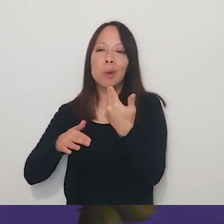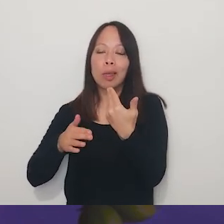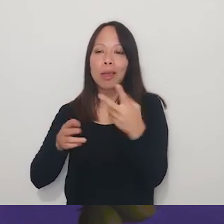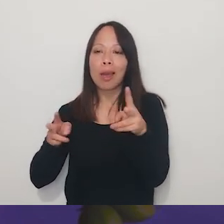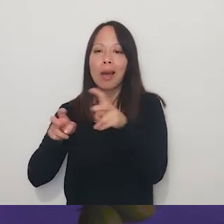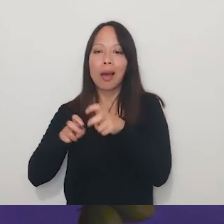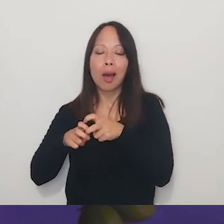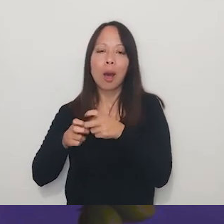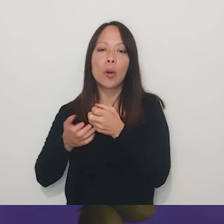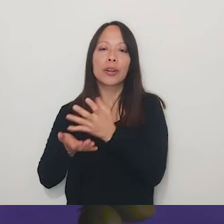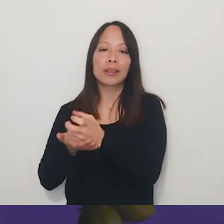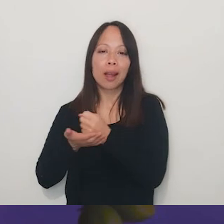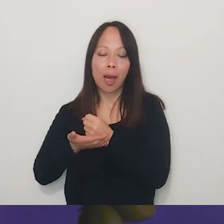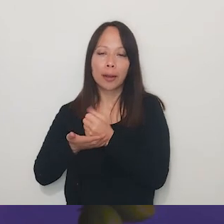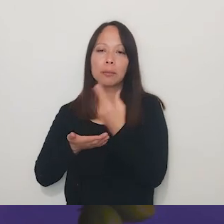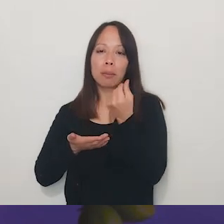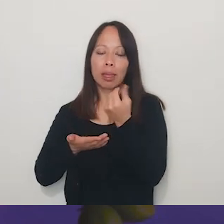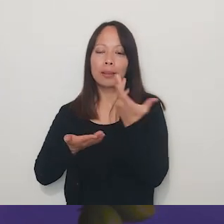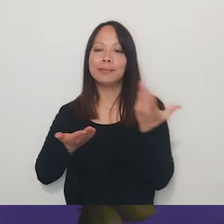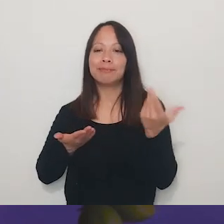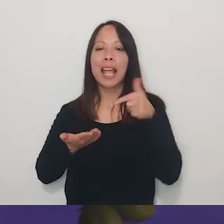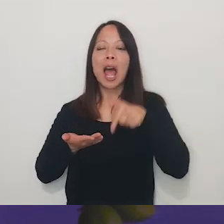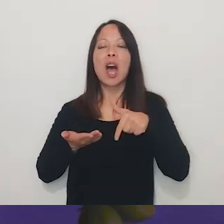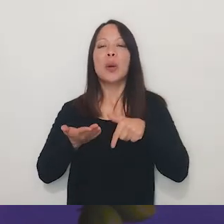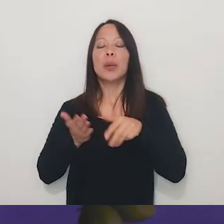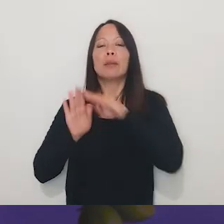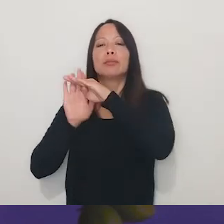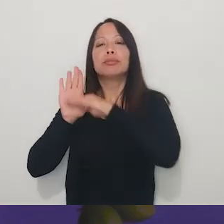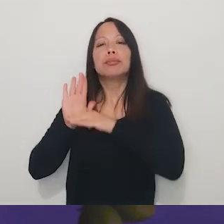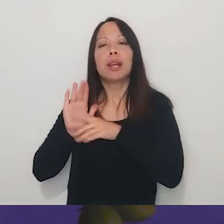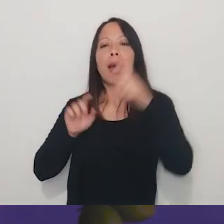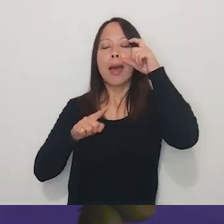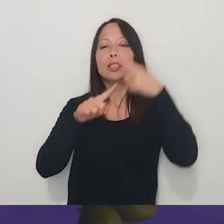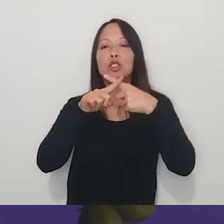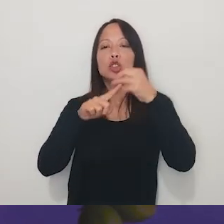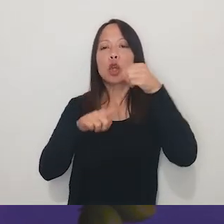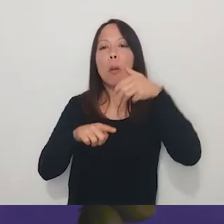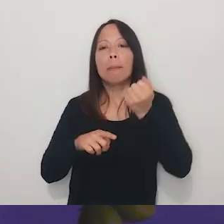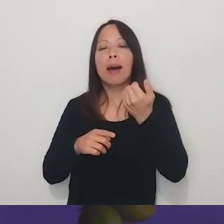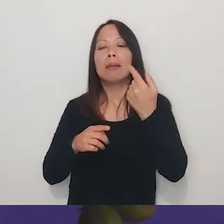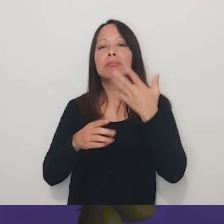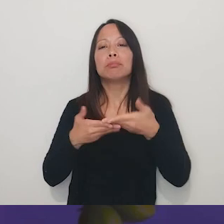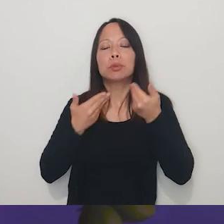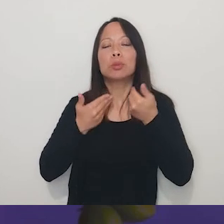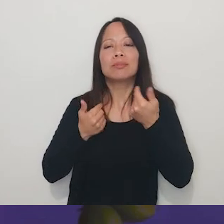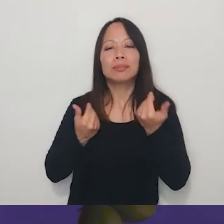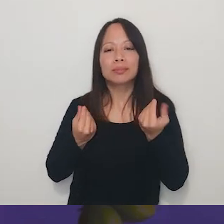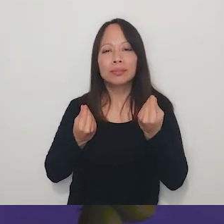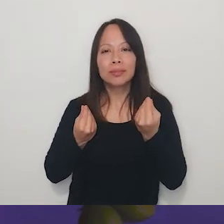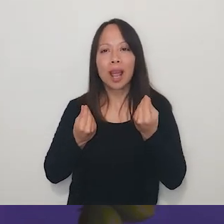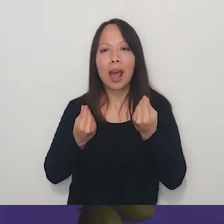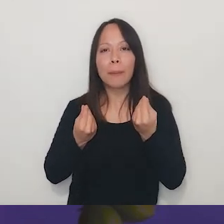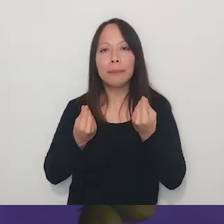importante. Este es un estudio que también es algo que ahora cada vez se está usando más, que es un exoma rápido en pacientes